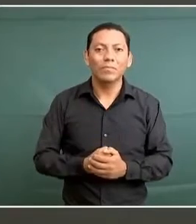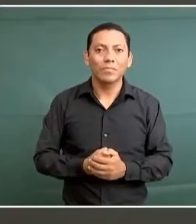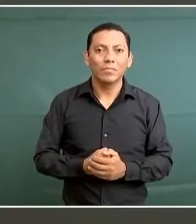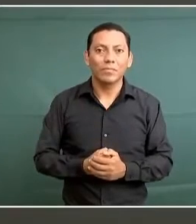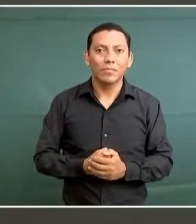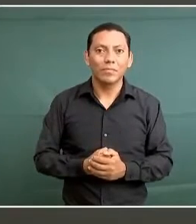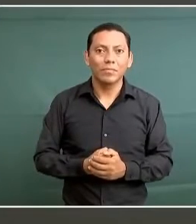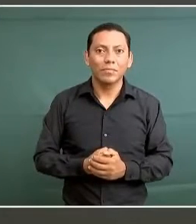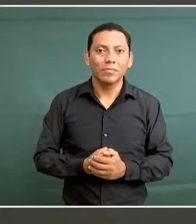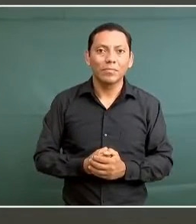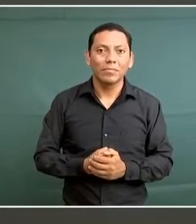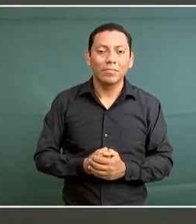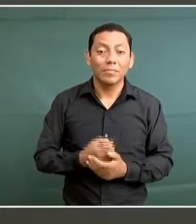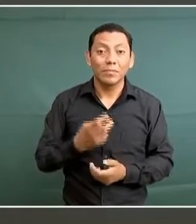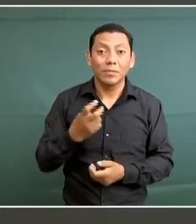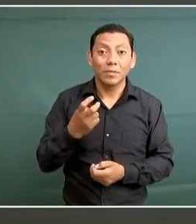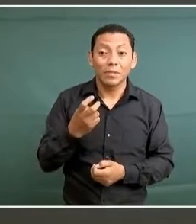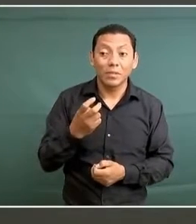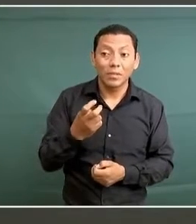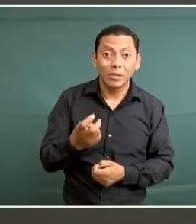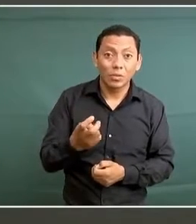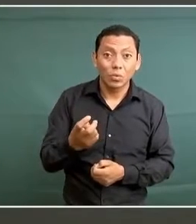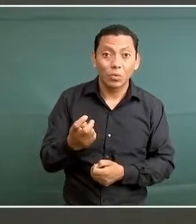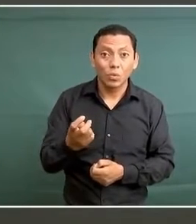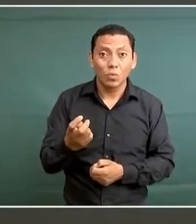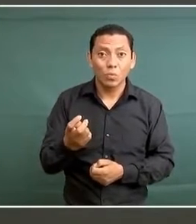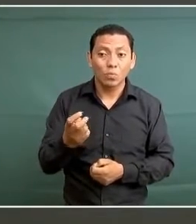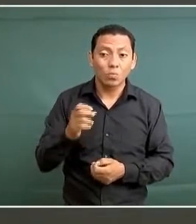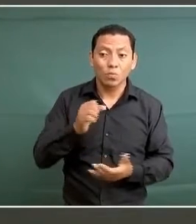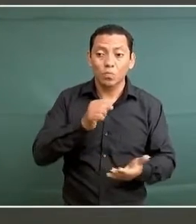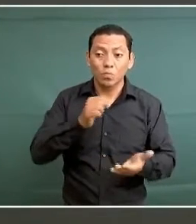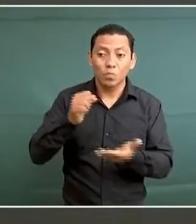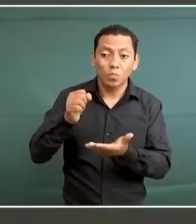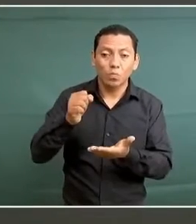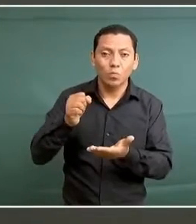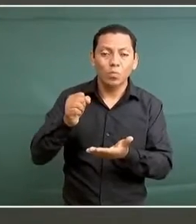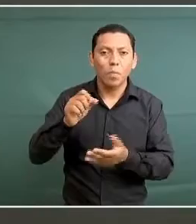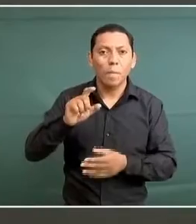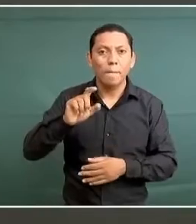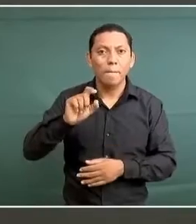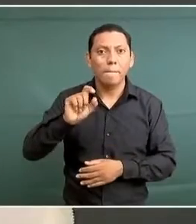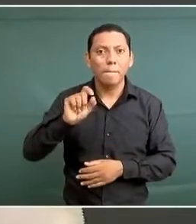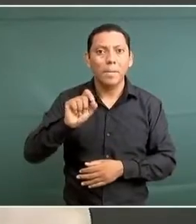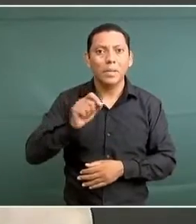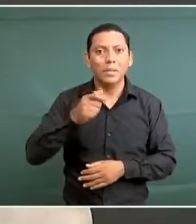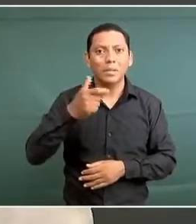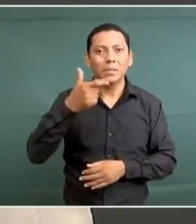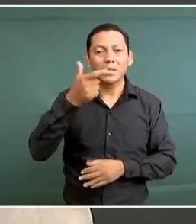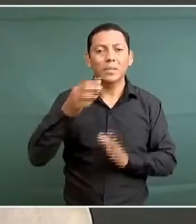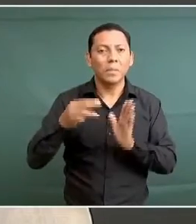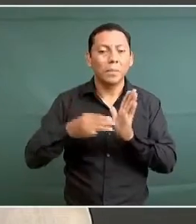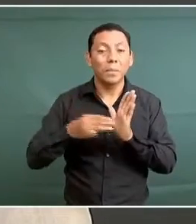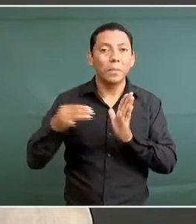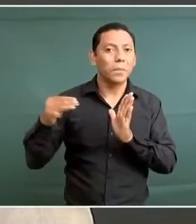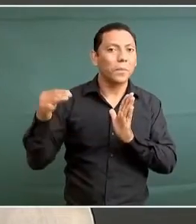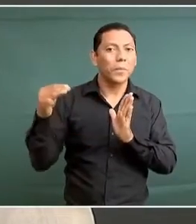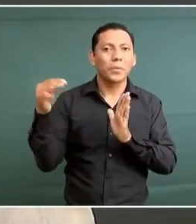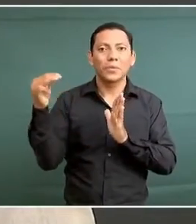es una inversión de alrededor de veintisiete mil millones de pesos